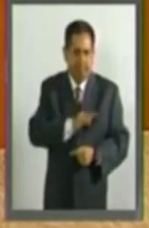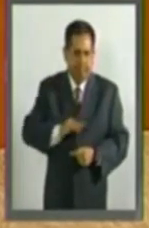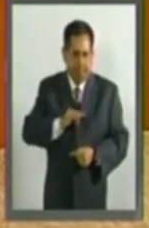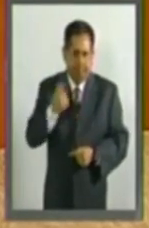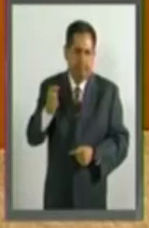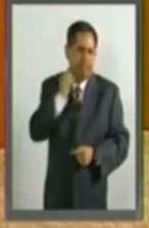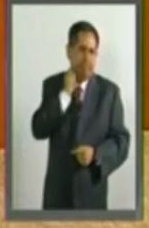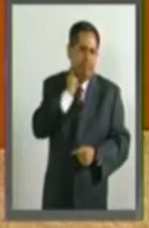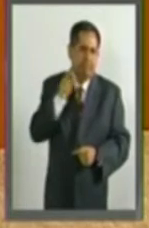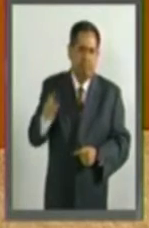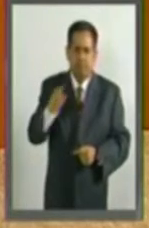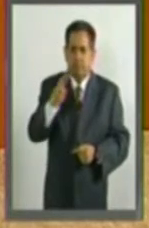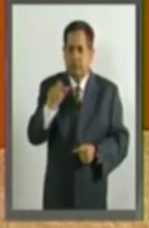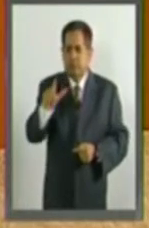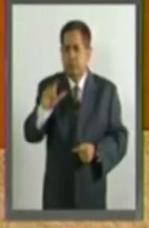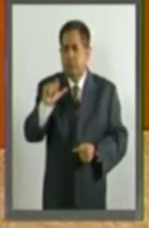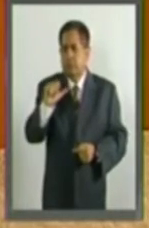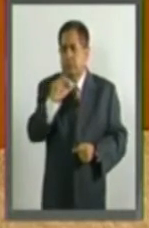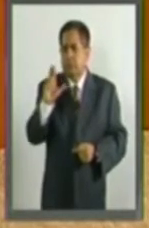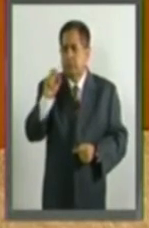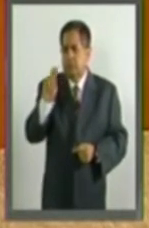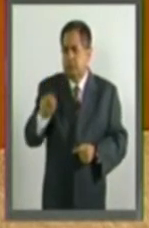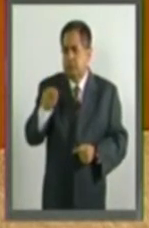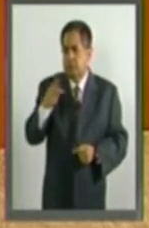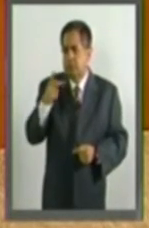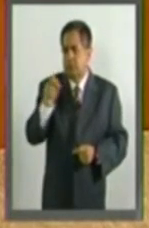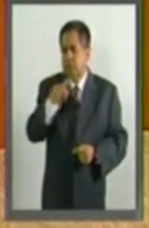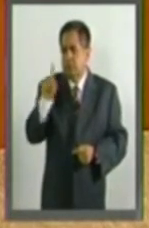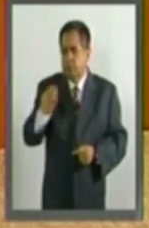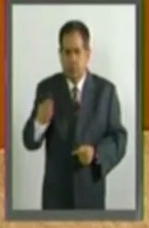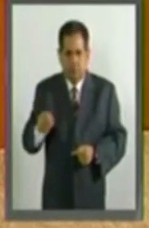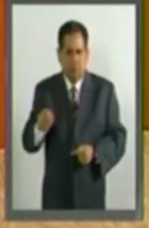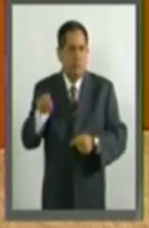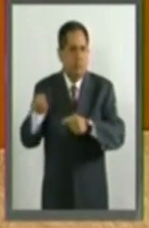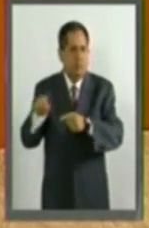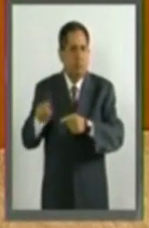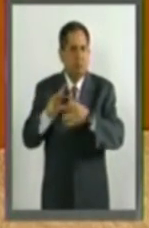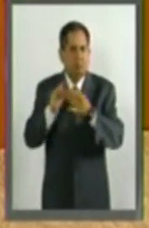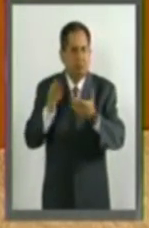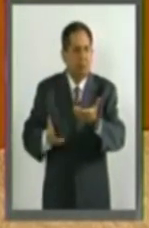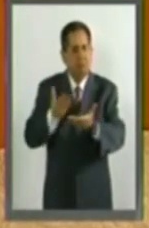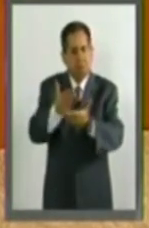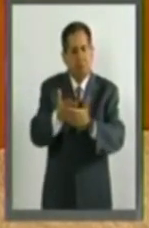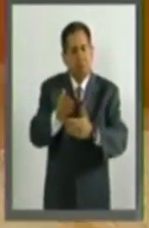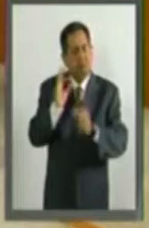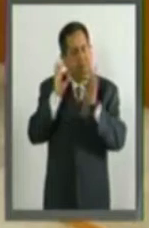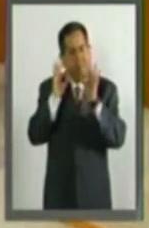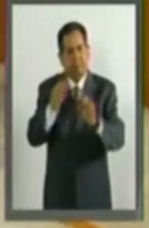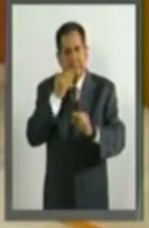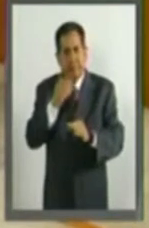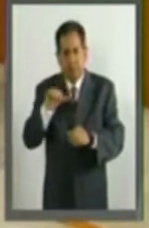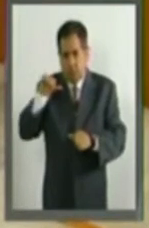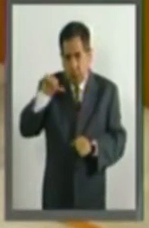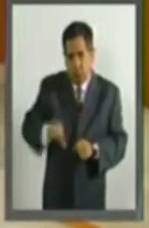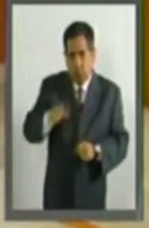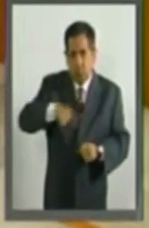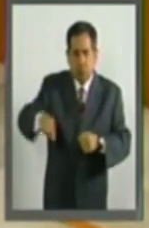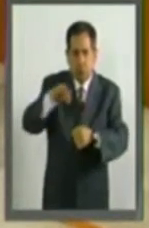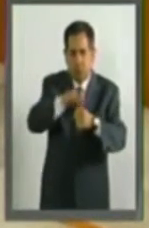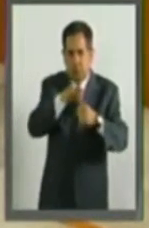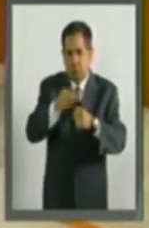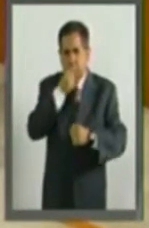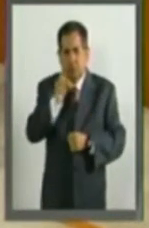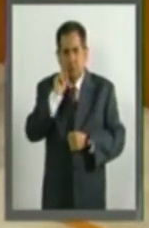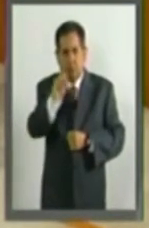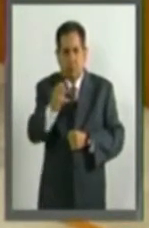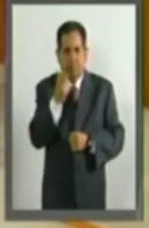al senador Raúl Aarón Pozos Lanz por esta propuesta que realizó y que hoy votaremos a